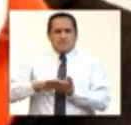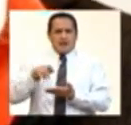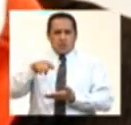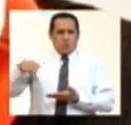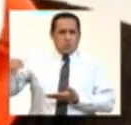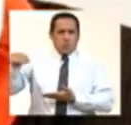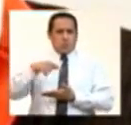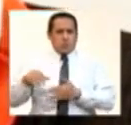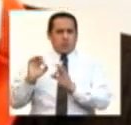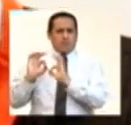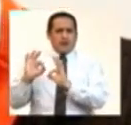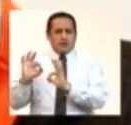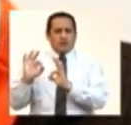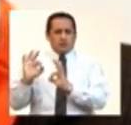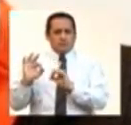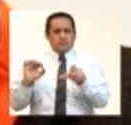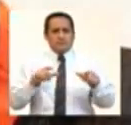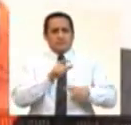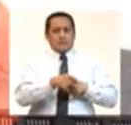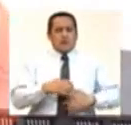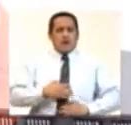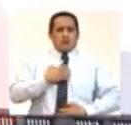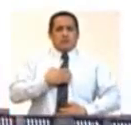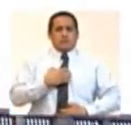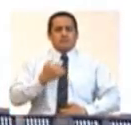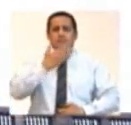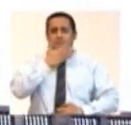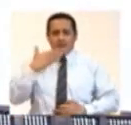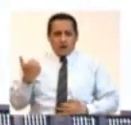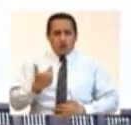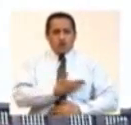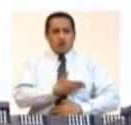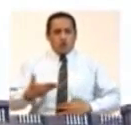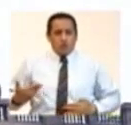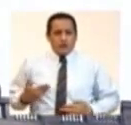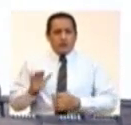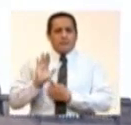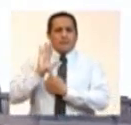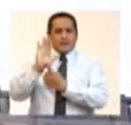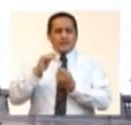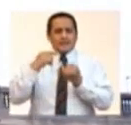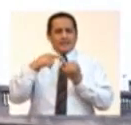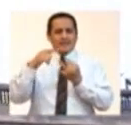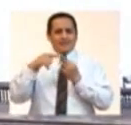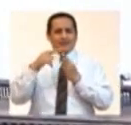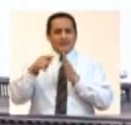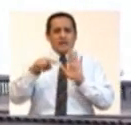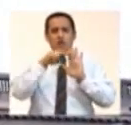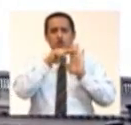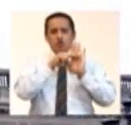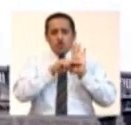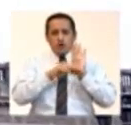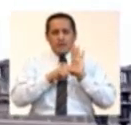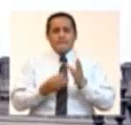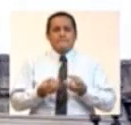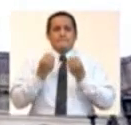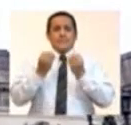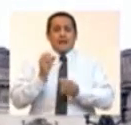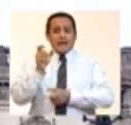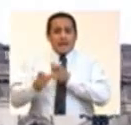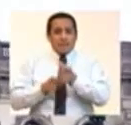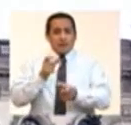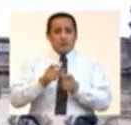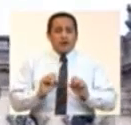gravedad de los delitos cometidos por estos reos, el Estado debe dictar una serie de medidas que eviten que la